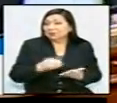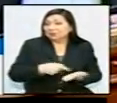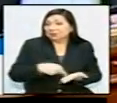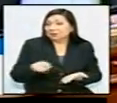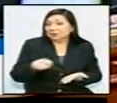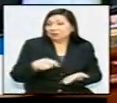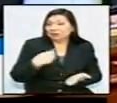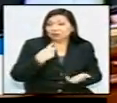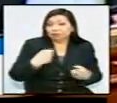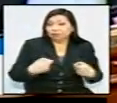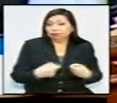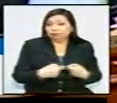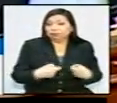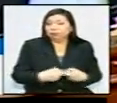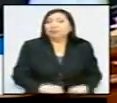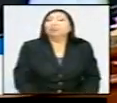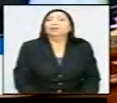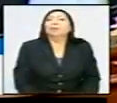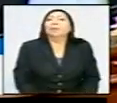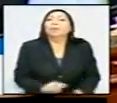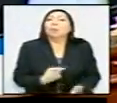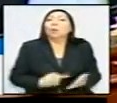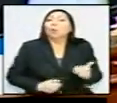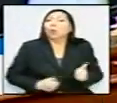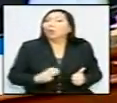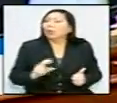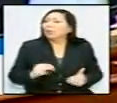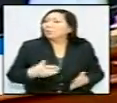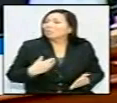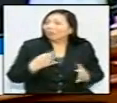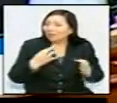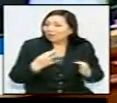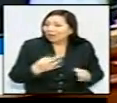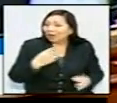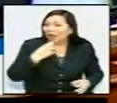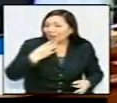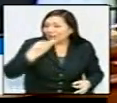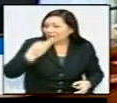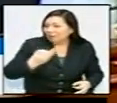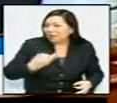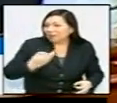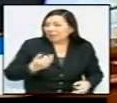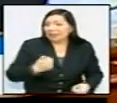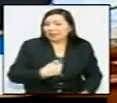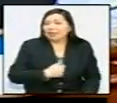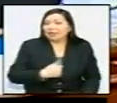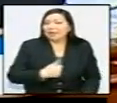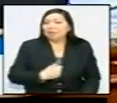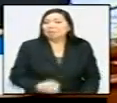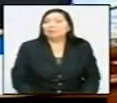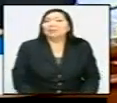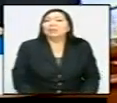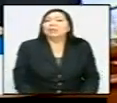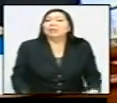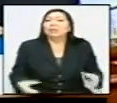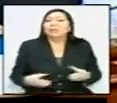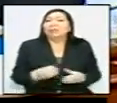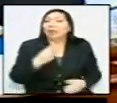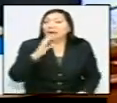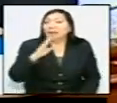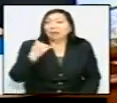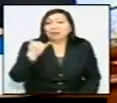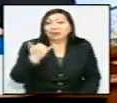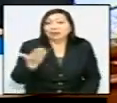enviado correos electrónicos, con lo cual no se puede confirmar la veracidad de los mismos. La comisión llamó